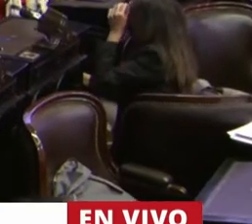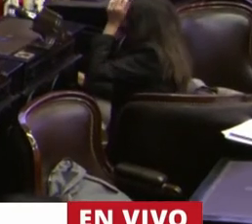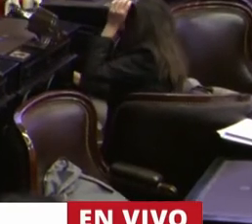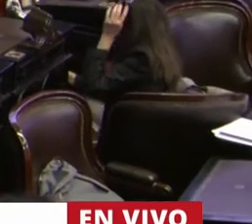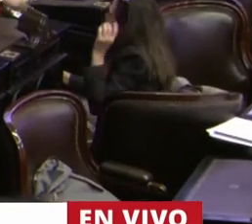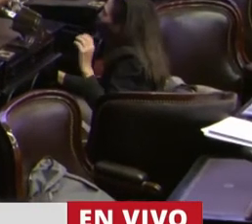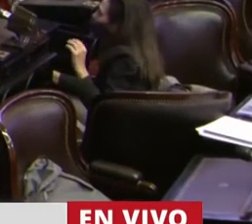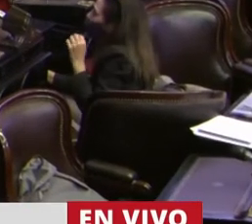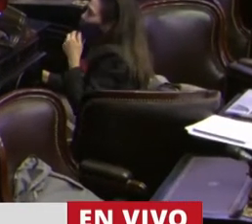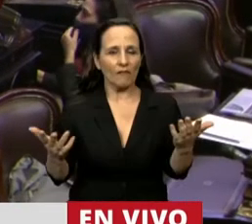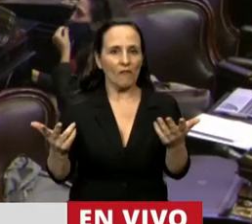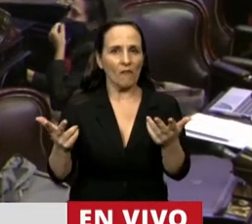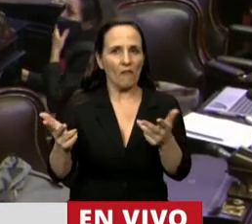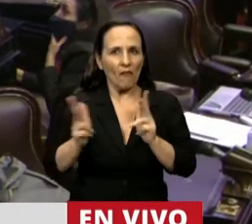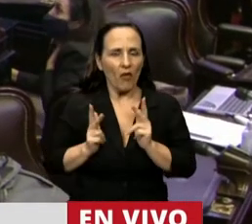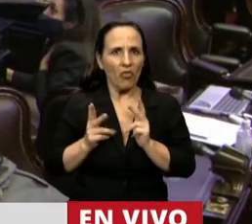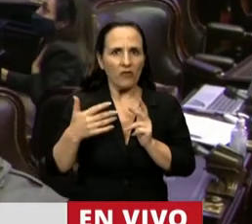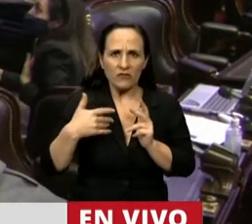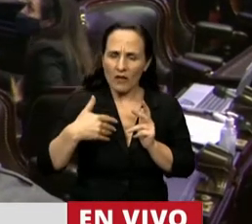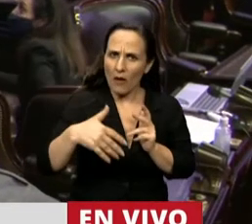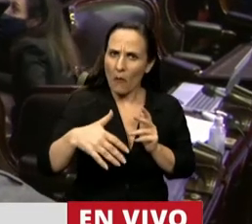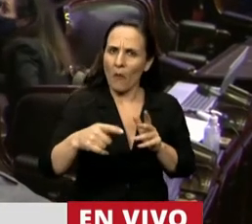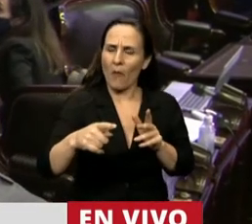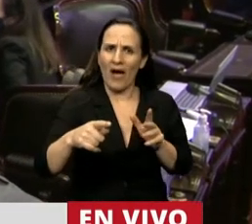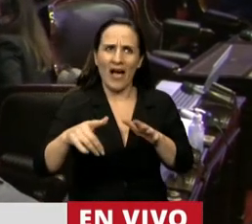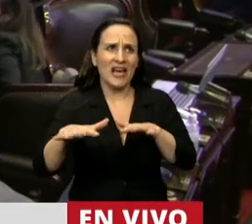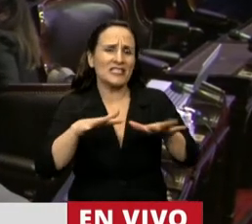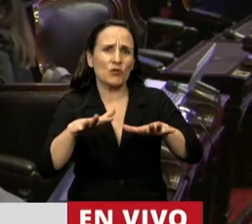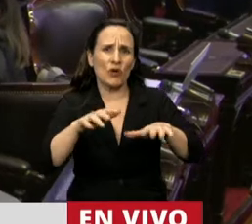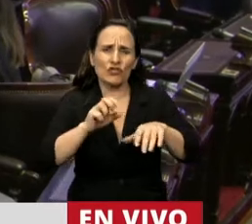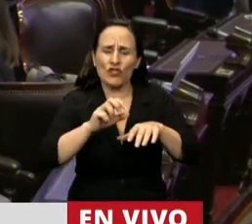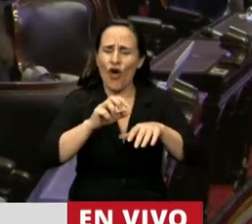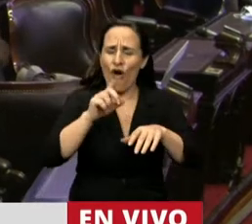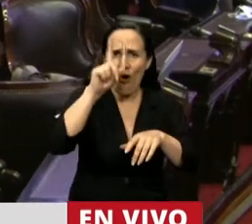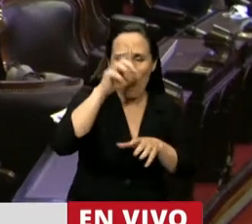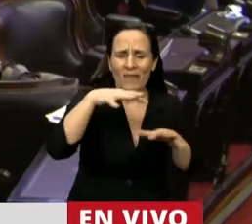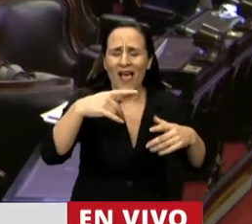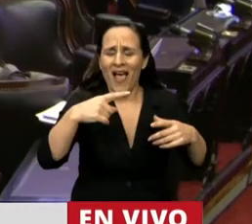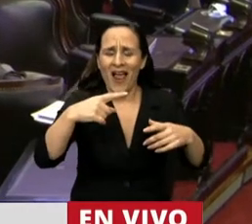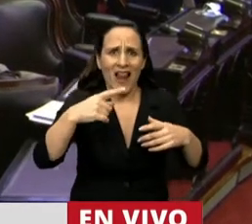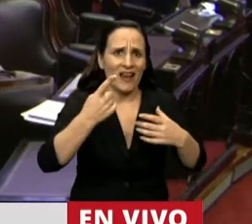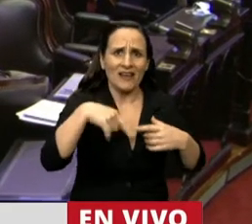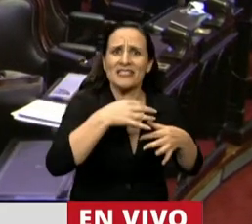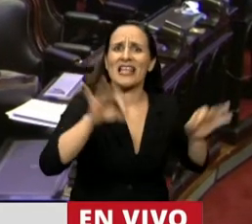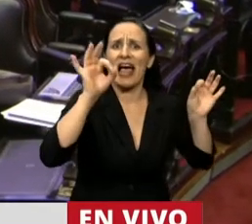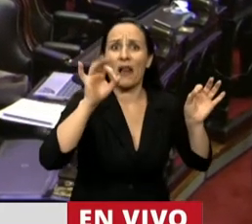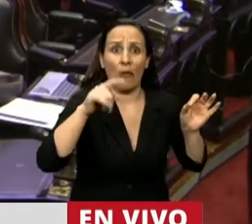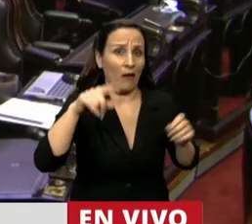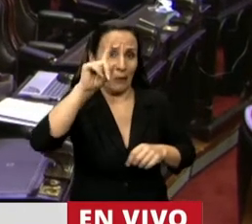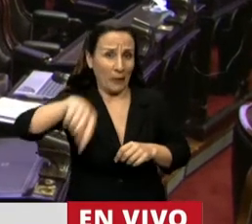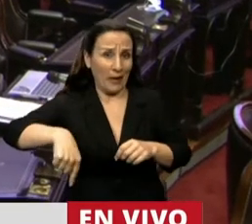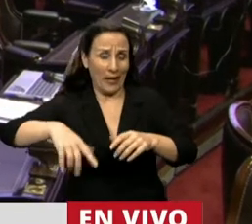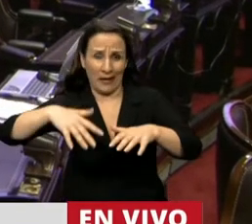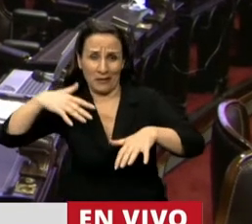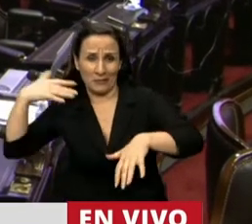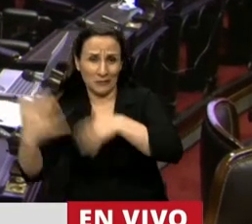diciendo que nos iban a salvar de un desastre sanitario nos metieron en una catástrofe económica hoy tenemos la